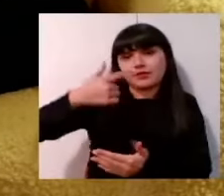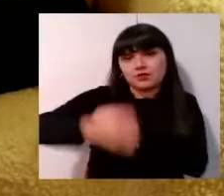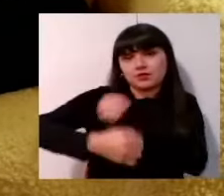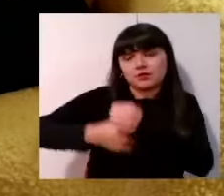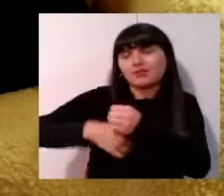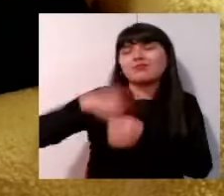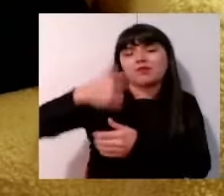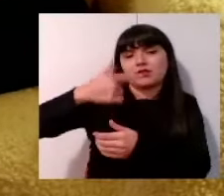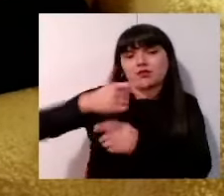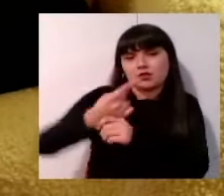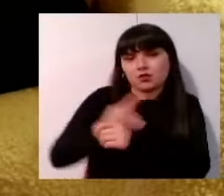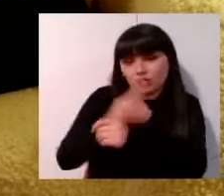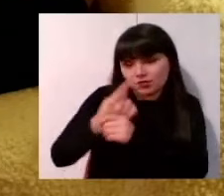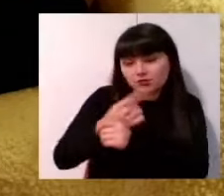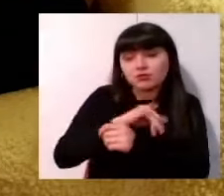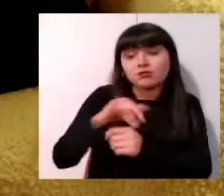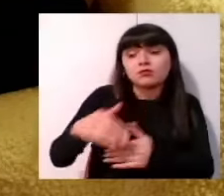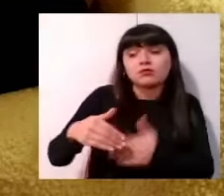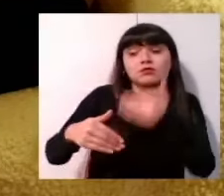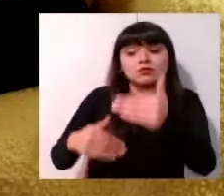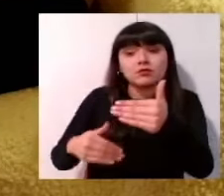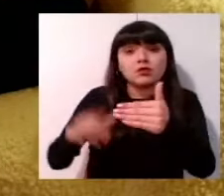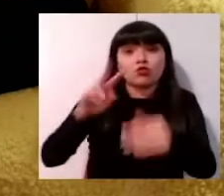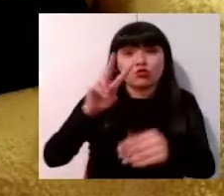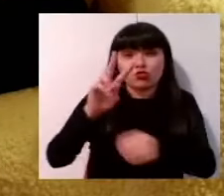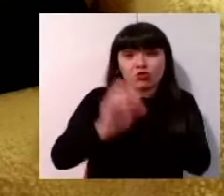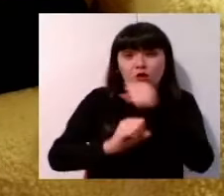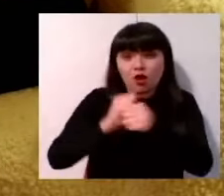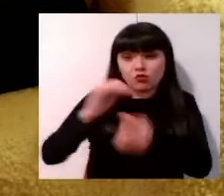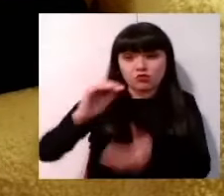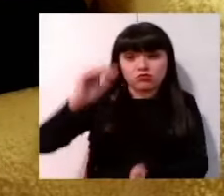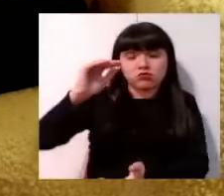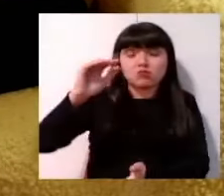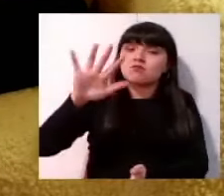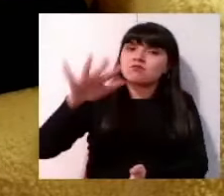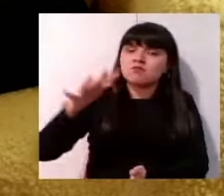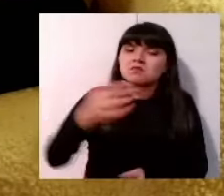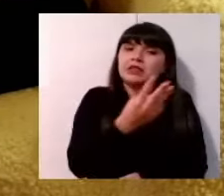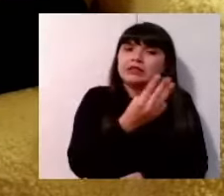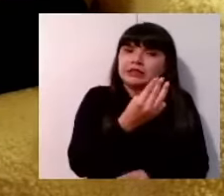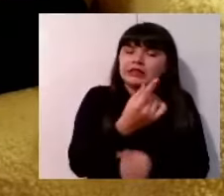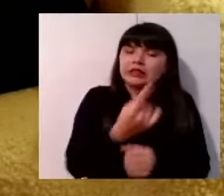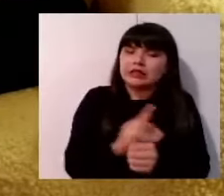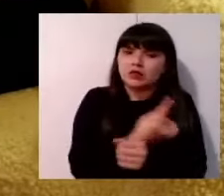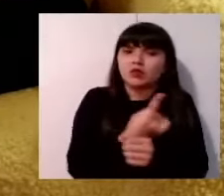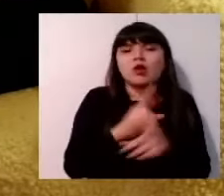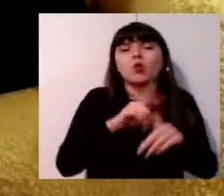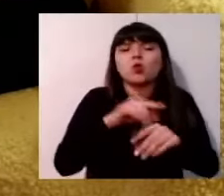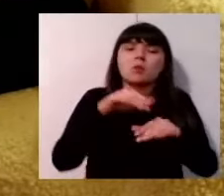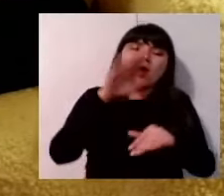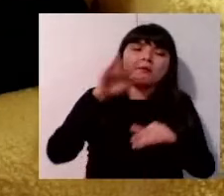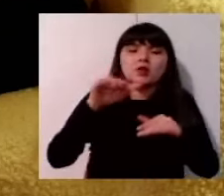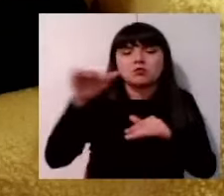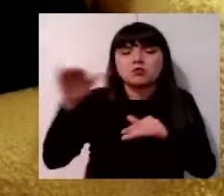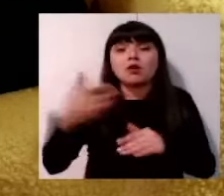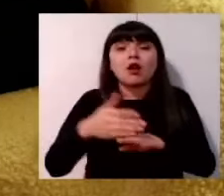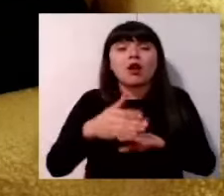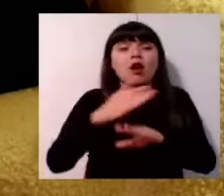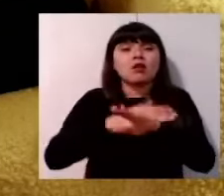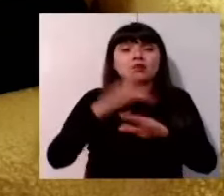año, los 2 años, en promedio 13, algunos más, otros menos, obviamente. Pero antes de los 5 años, en